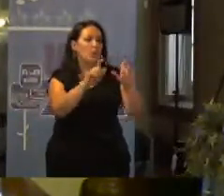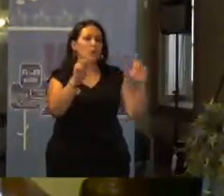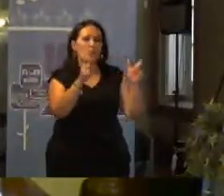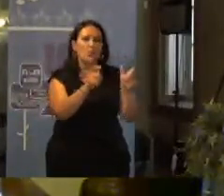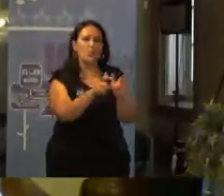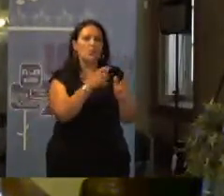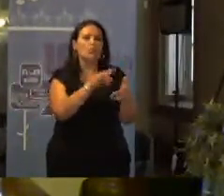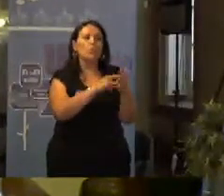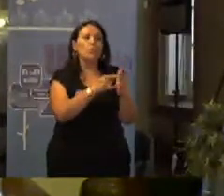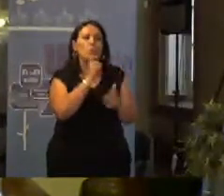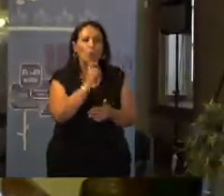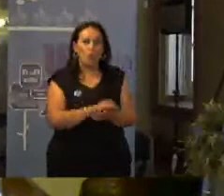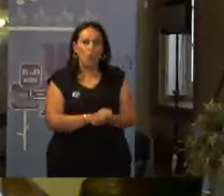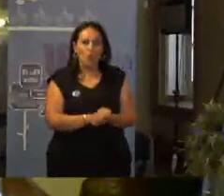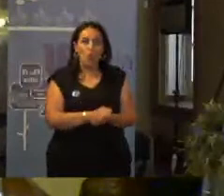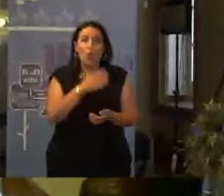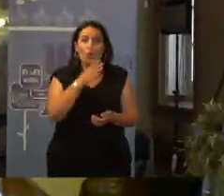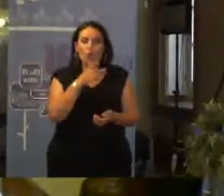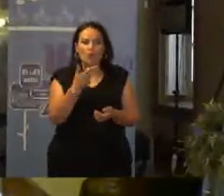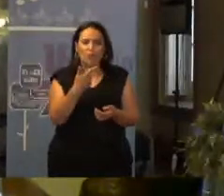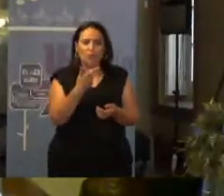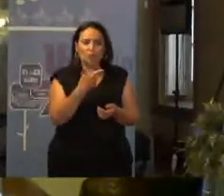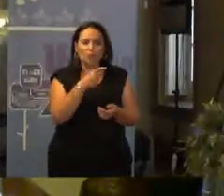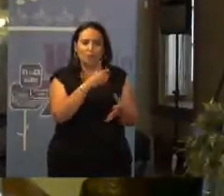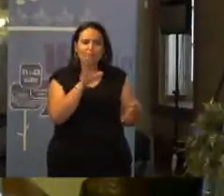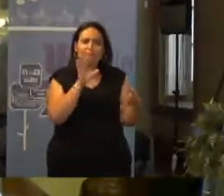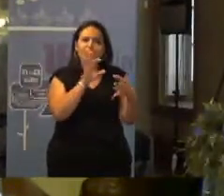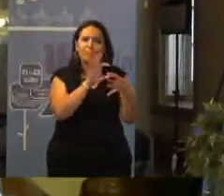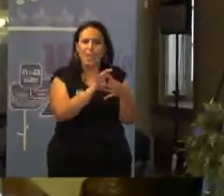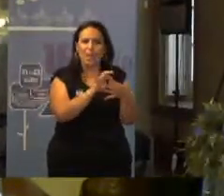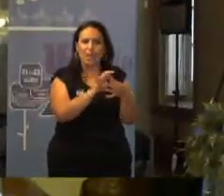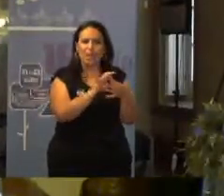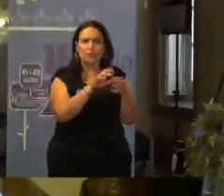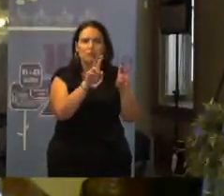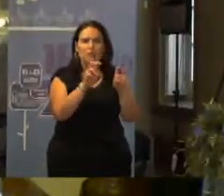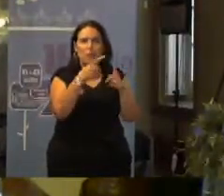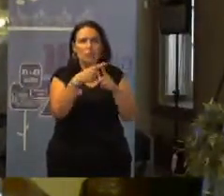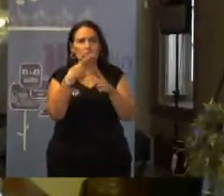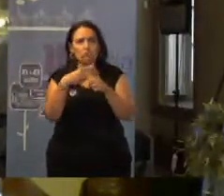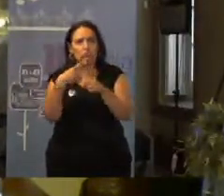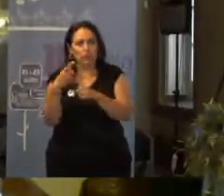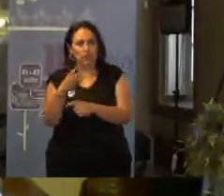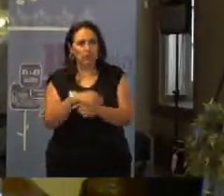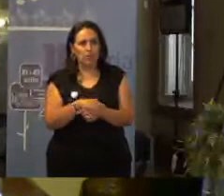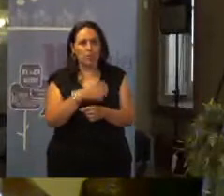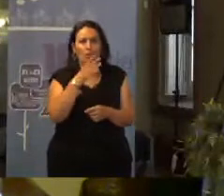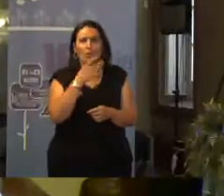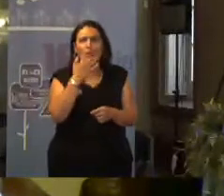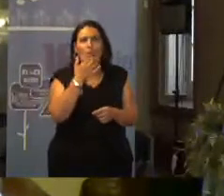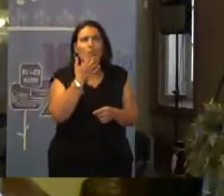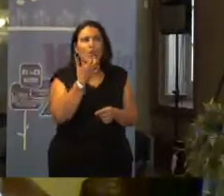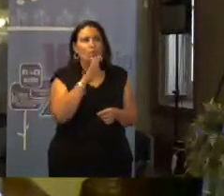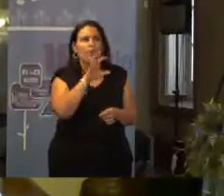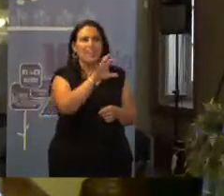non? Que ten ademais que ver con moitas cousas, porque nun país como Galicia, pois a demografía